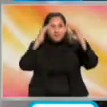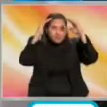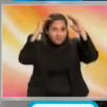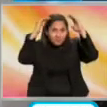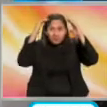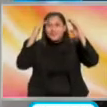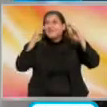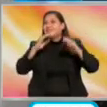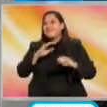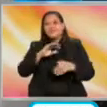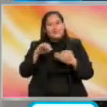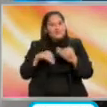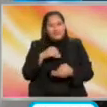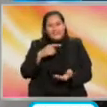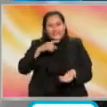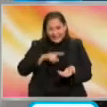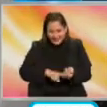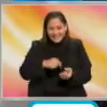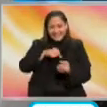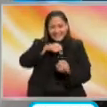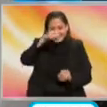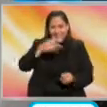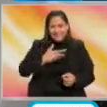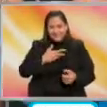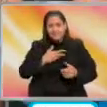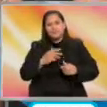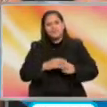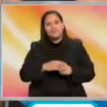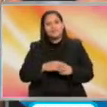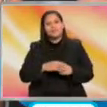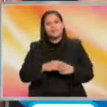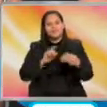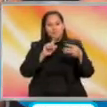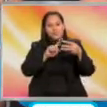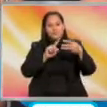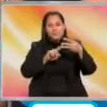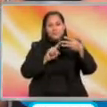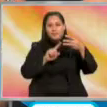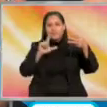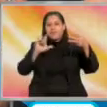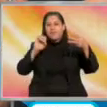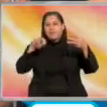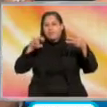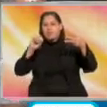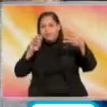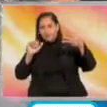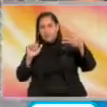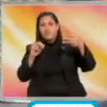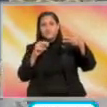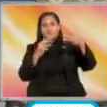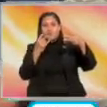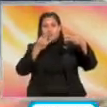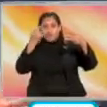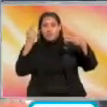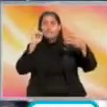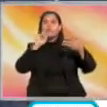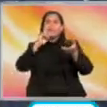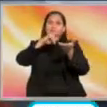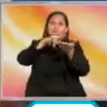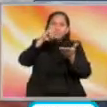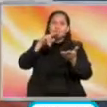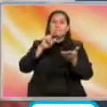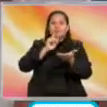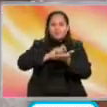pozos. tenemos todos. Todos. Bueno, en esta ocasión tomamos 3 cuentos de Leonora Carrington. Como sabemos, también fue pintora, escultora y